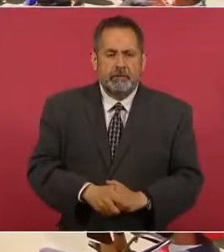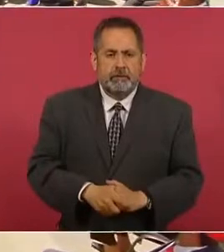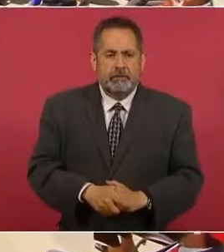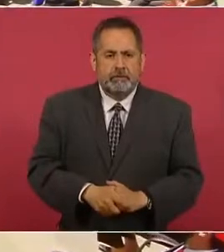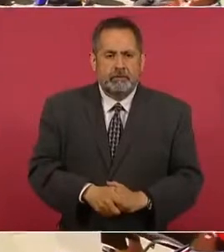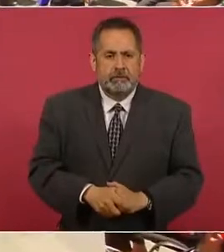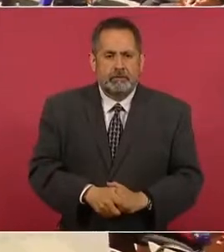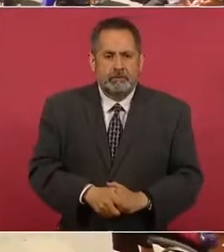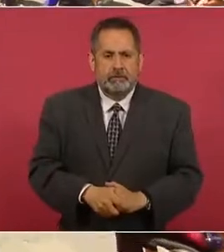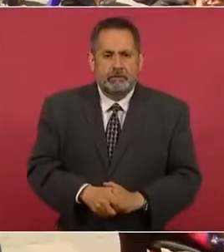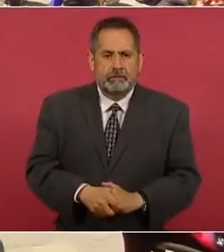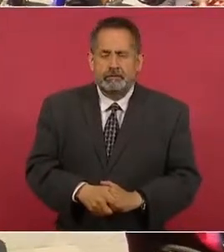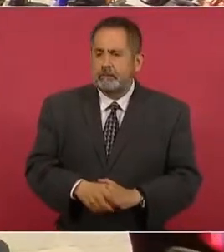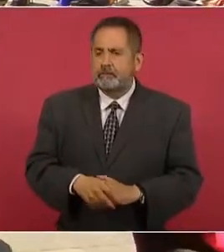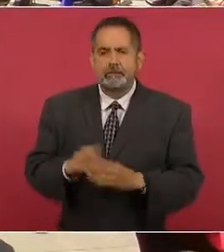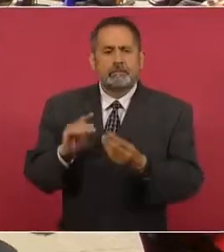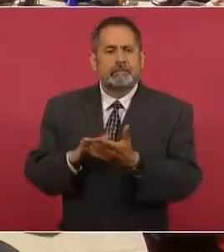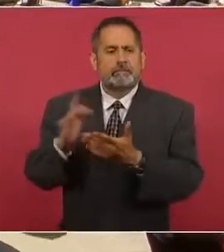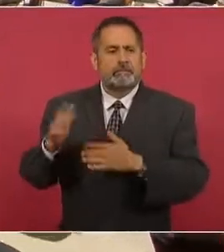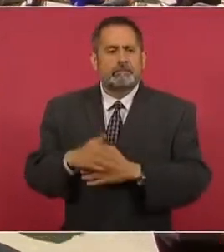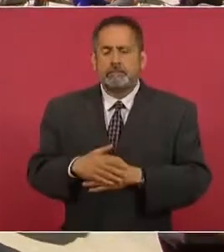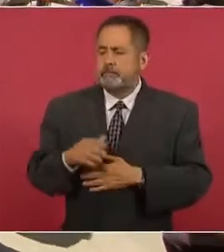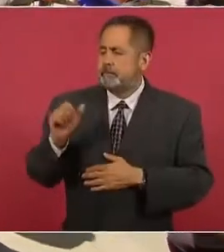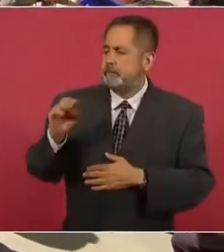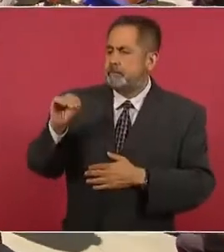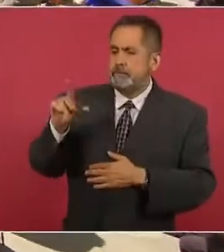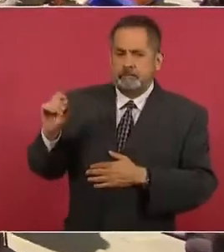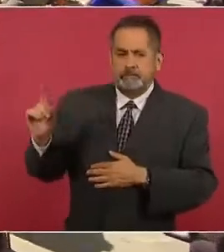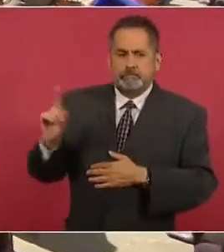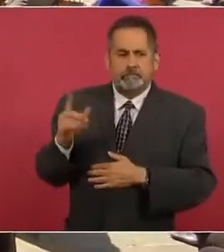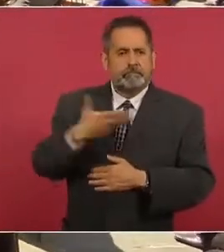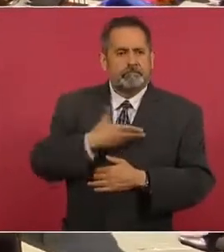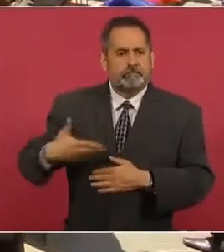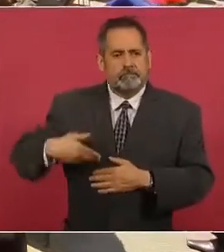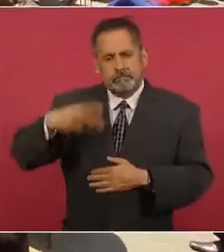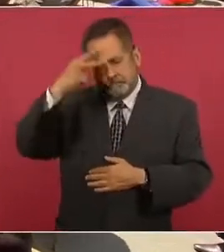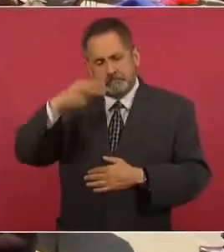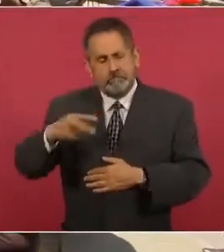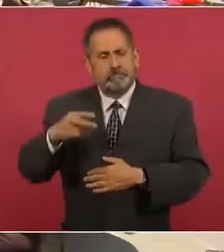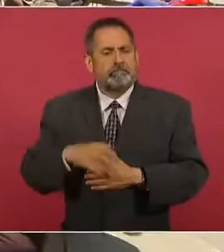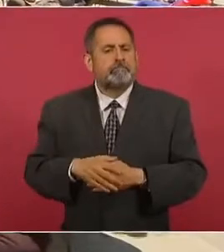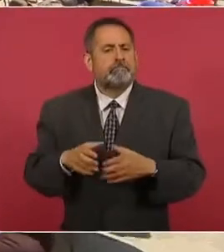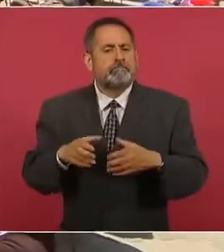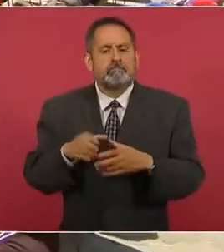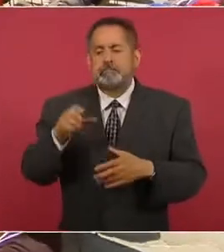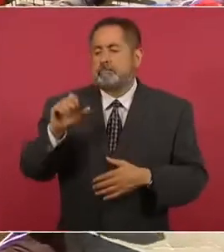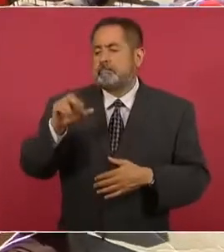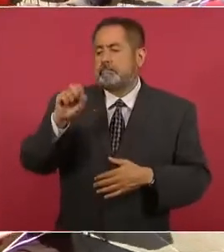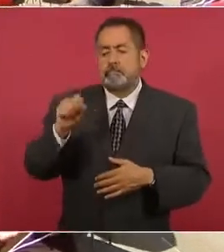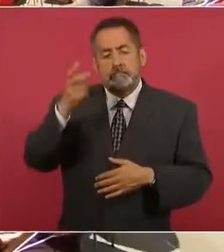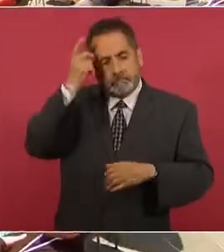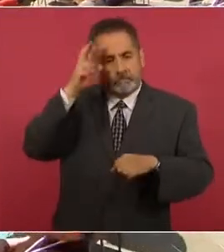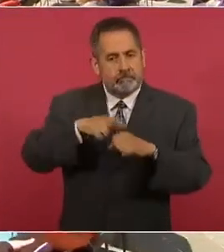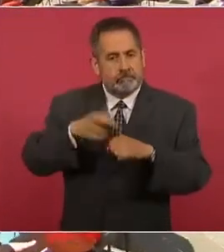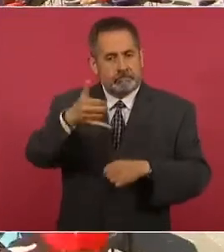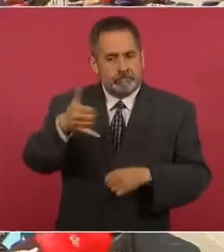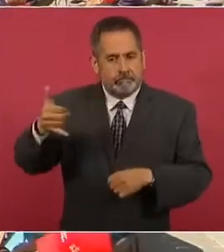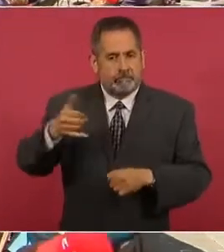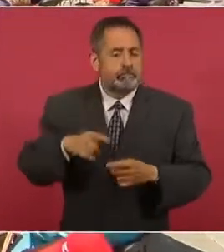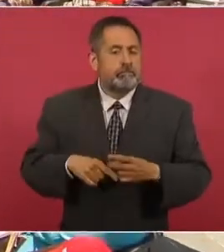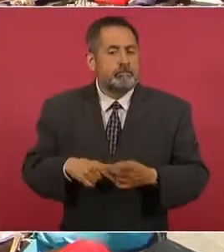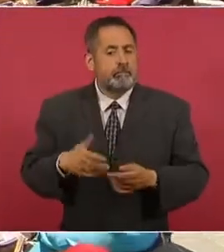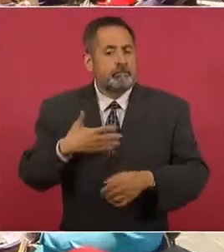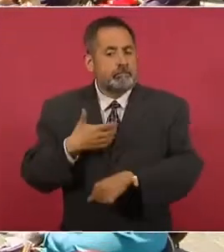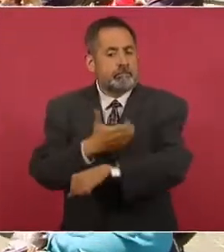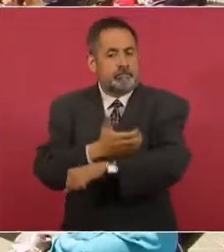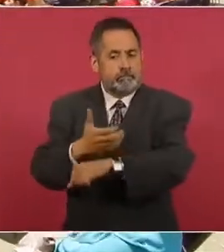Muchas gracias. Andrés Manuel López Obrador, presidente de México. Carlos Martínez, director general del Infonavit.